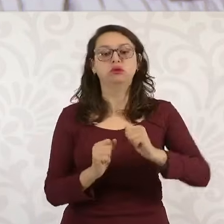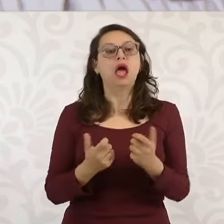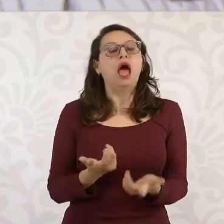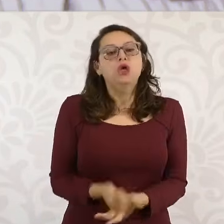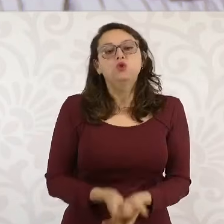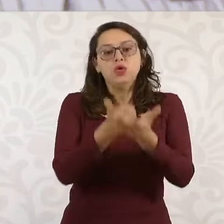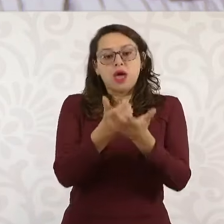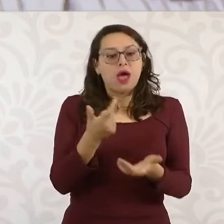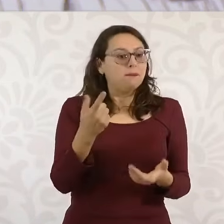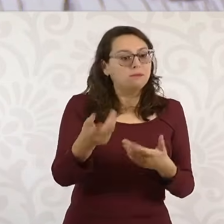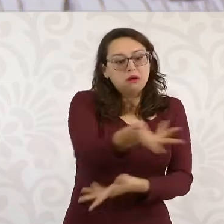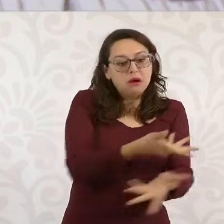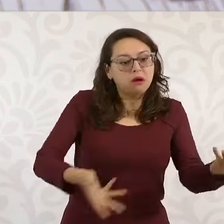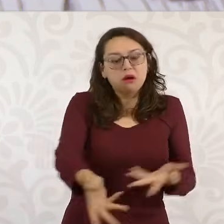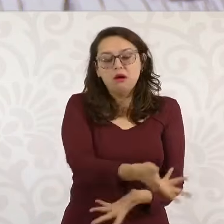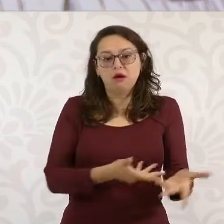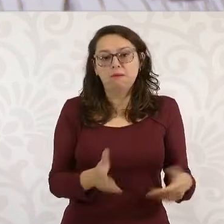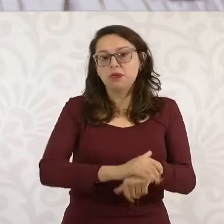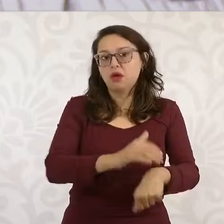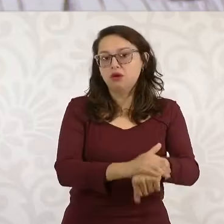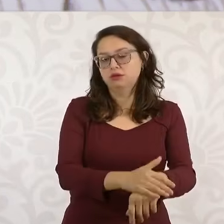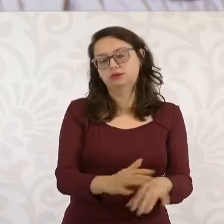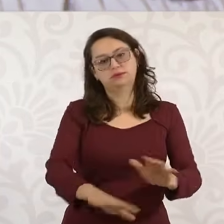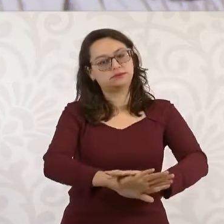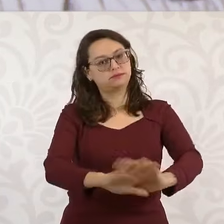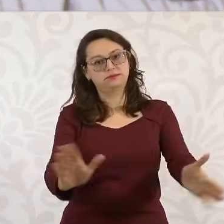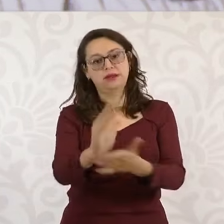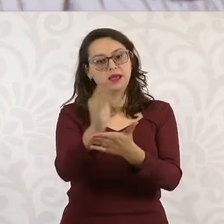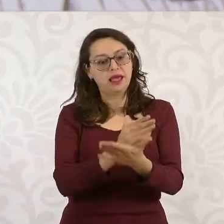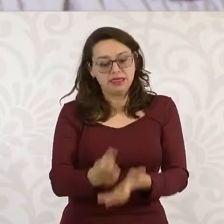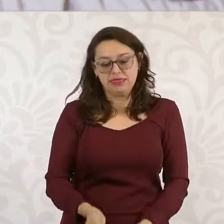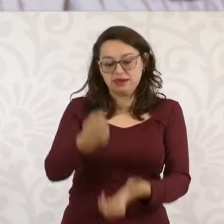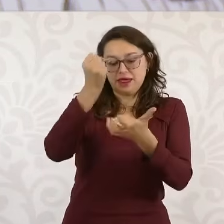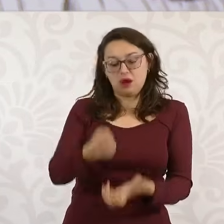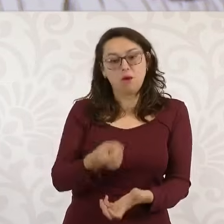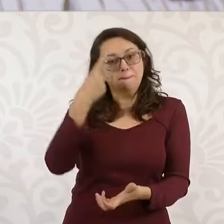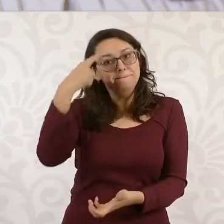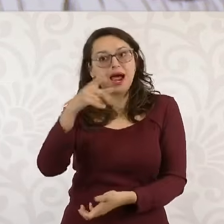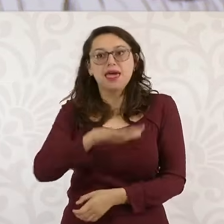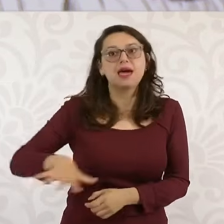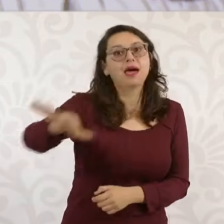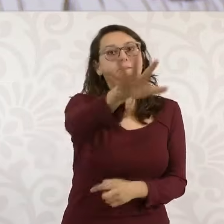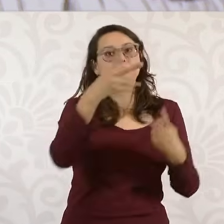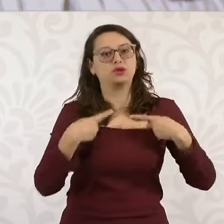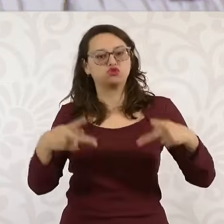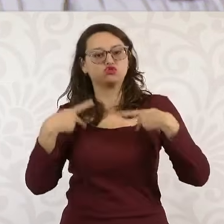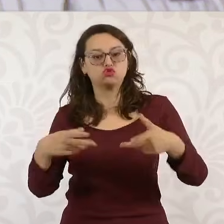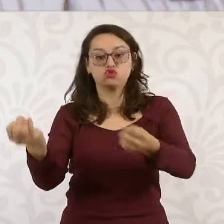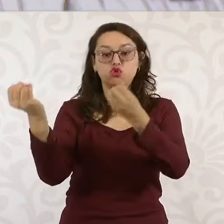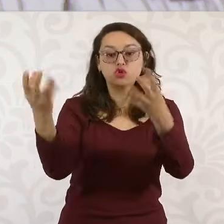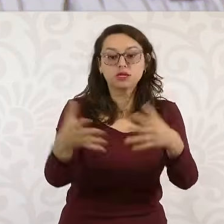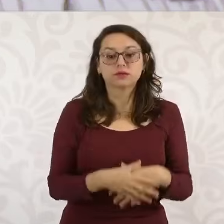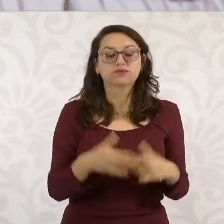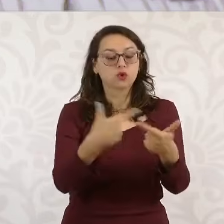Entonces, a reducirlos, para que el recurso sea para la gente. Entonces, reducción en partidos políticos, en el